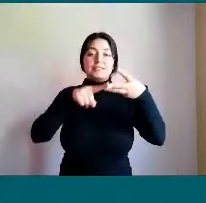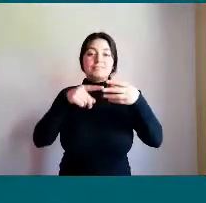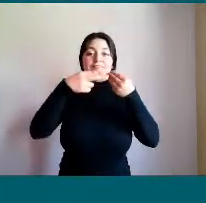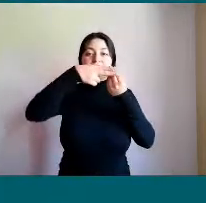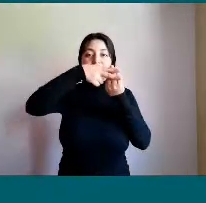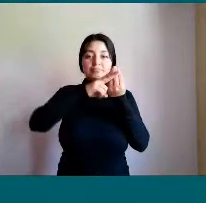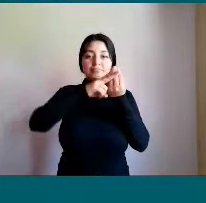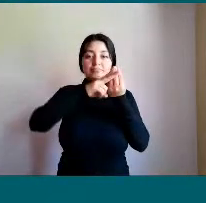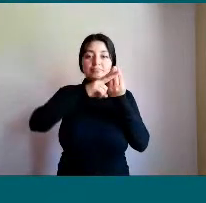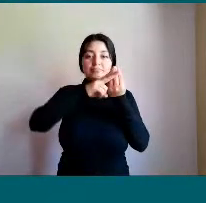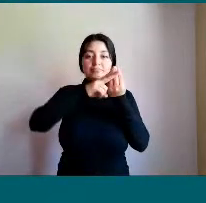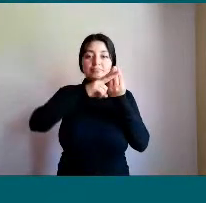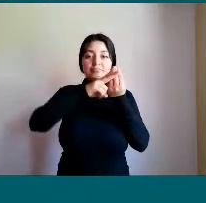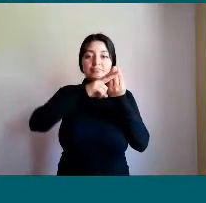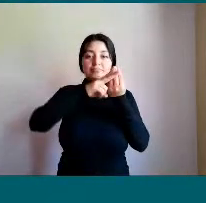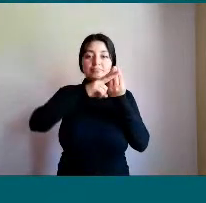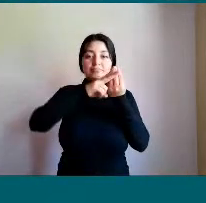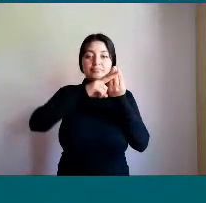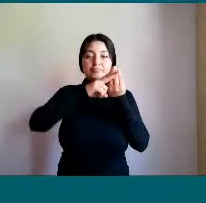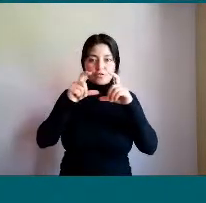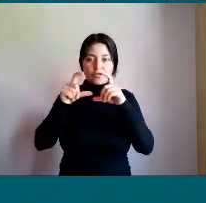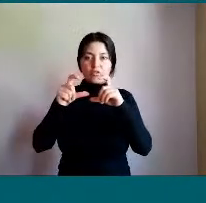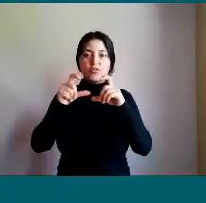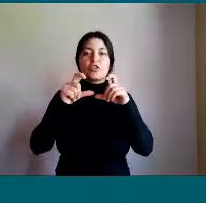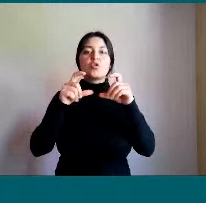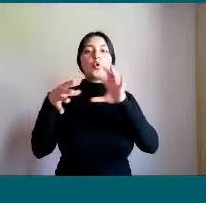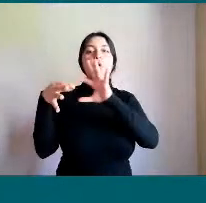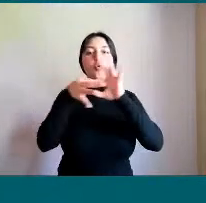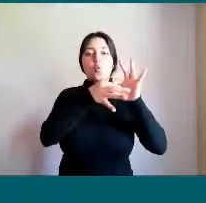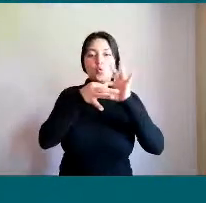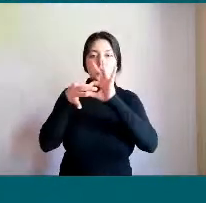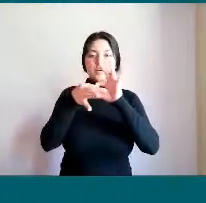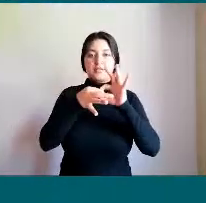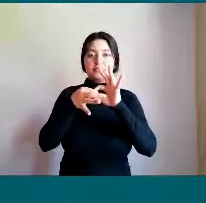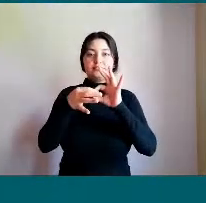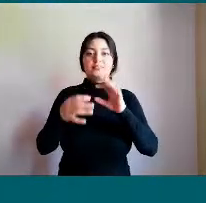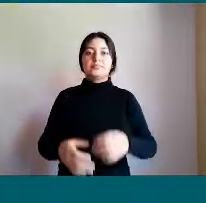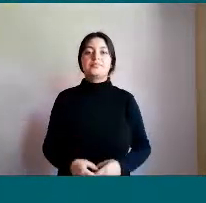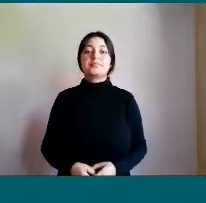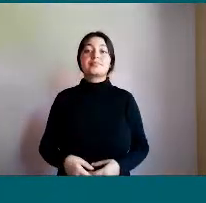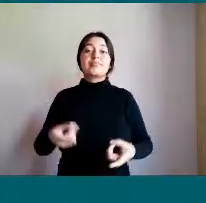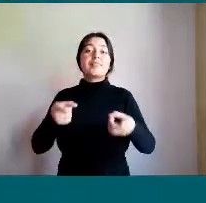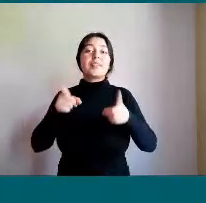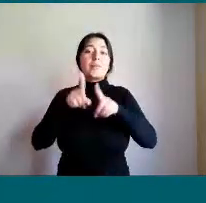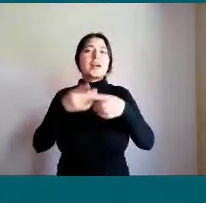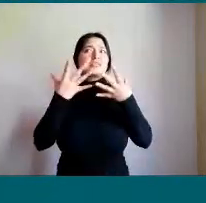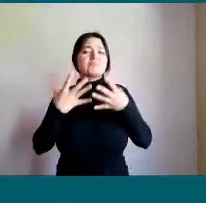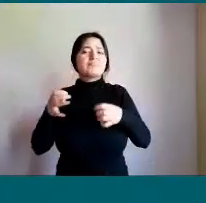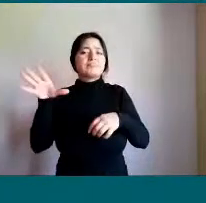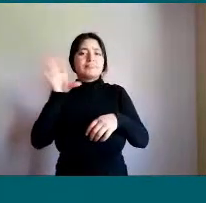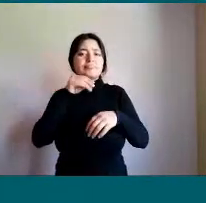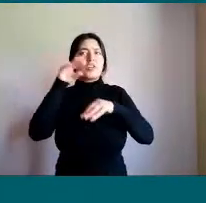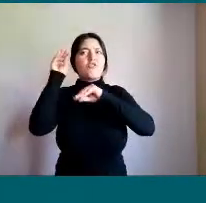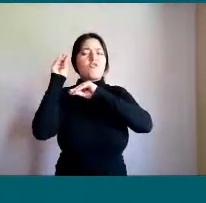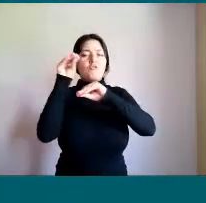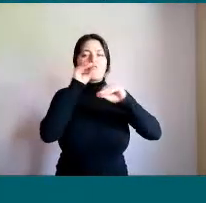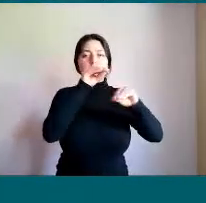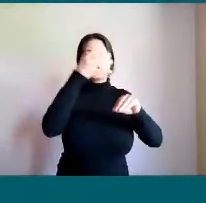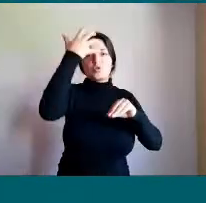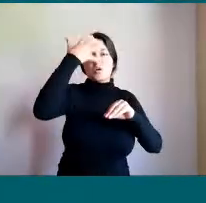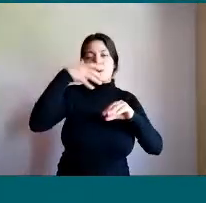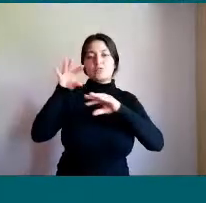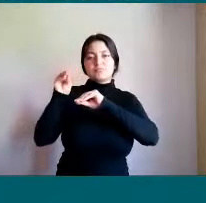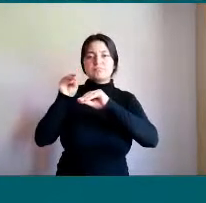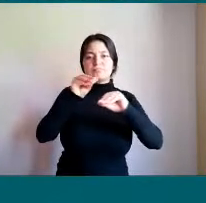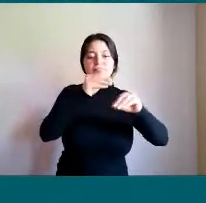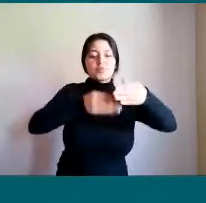fotos fijas súper interesantes. Si queremos evaluar la formativa, dar esta retroalimentación durante todo el proceso, a